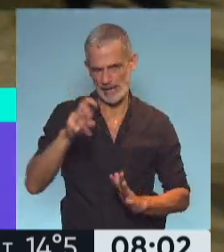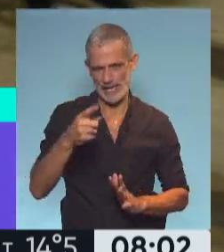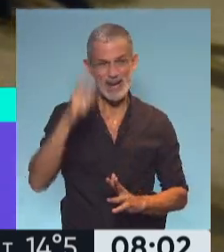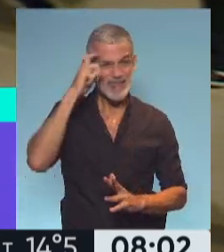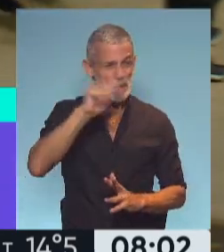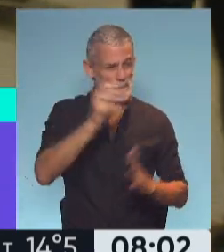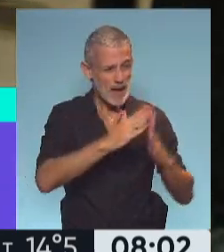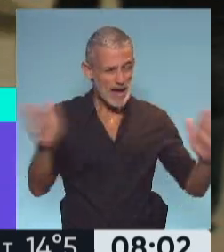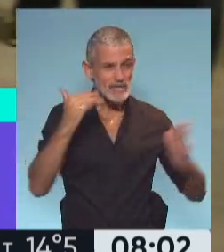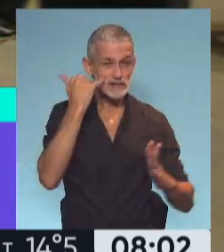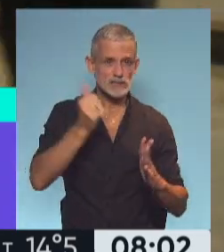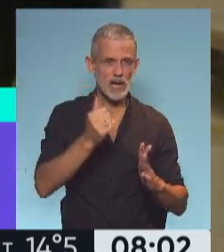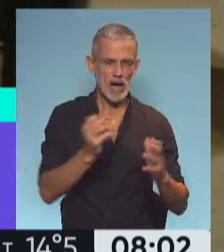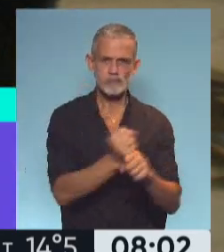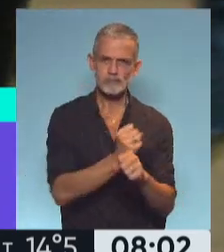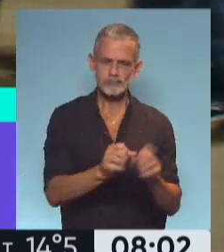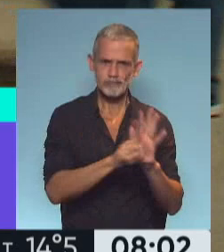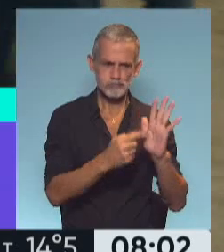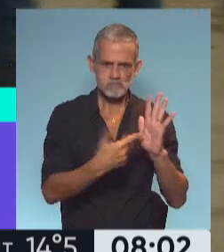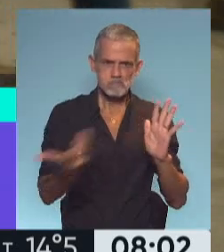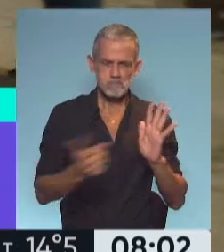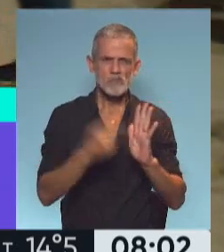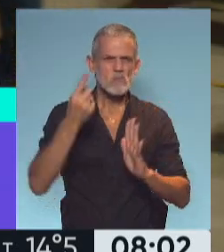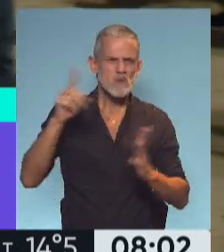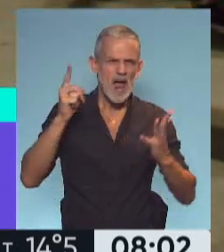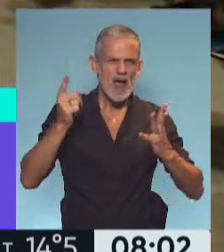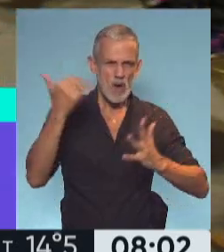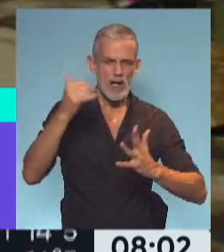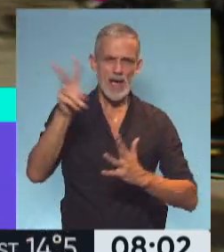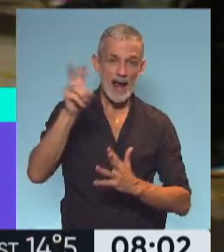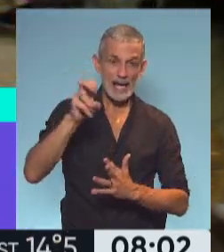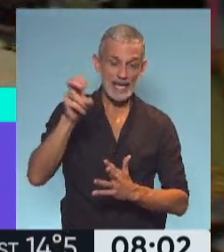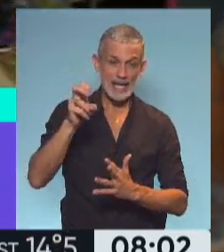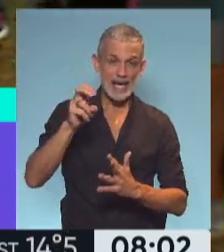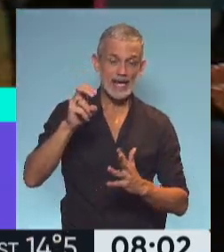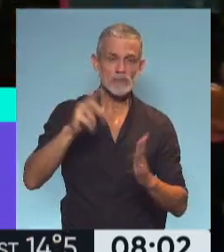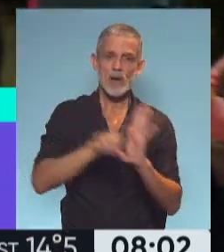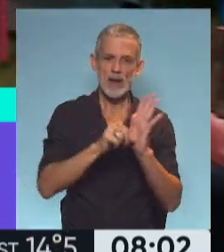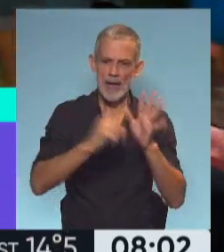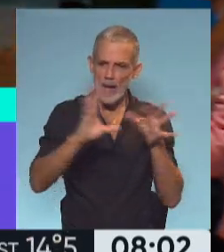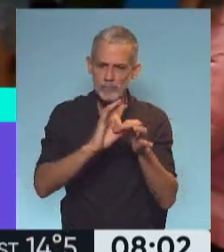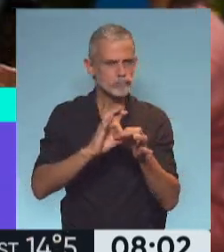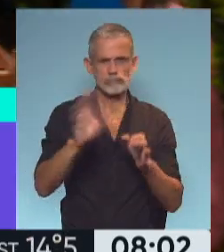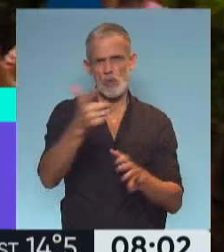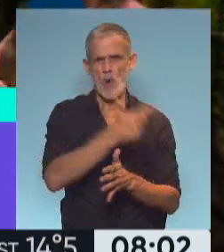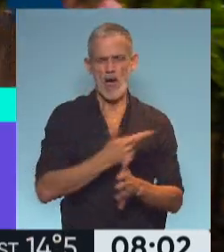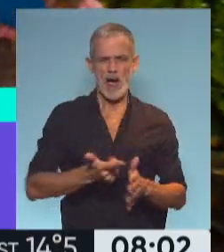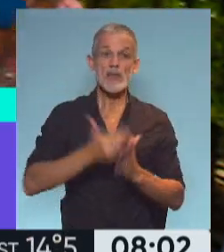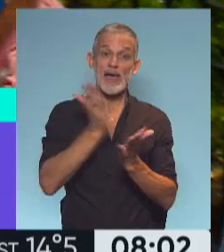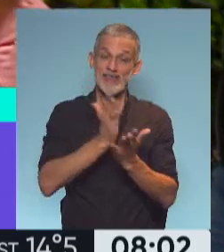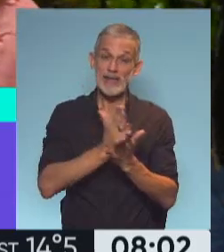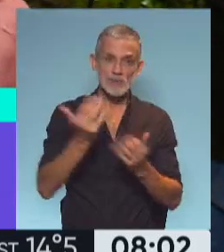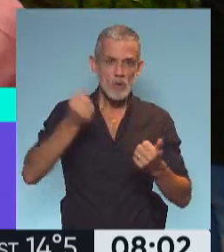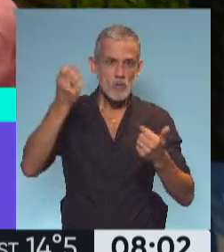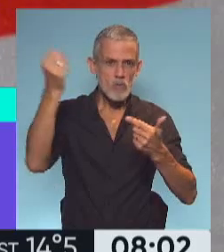10 meses de que está vigente, y hoy es muy raro encontrar un alquiler bajo la ley. Y me parece que los derechos